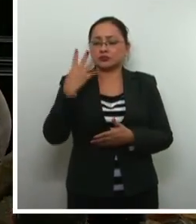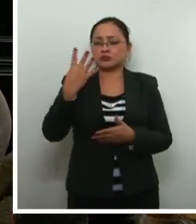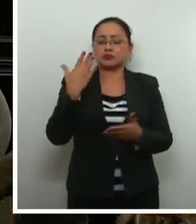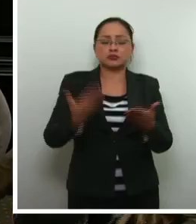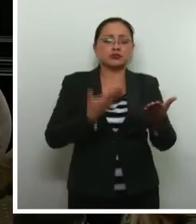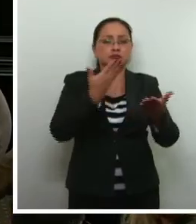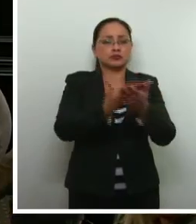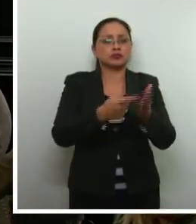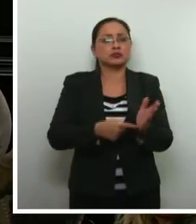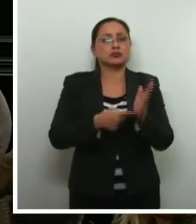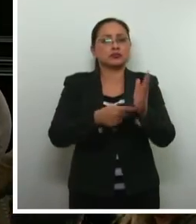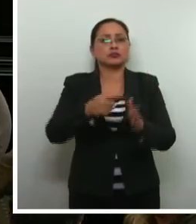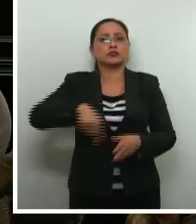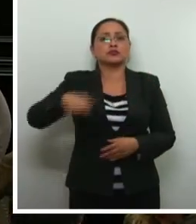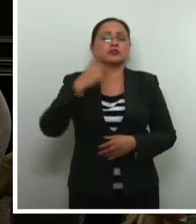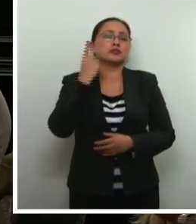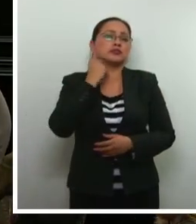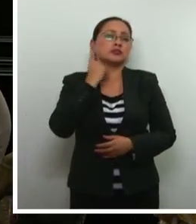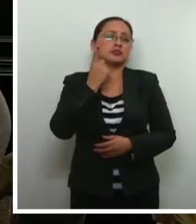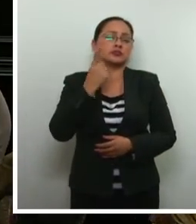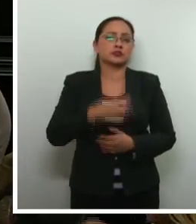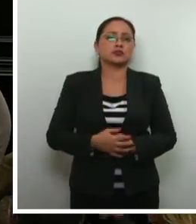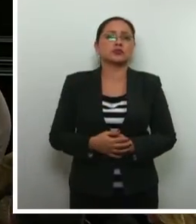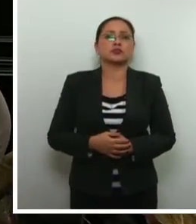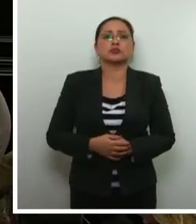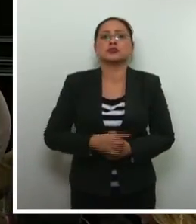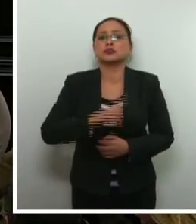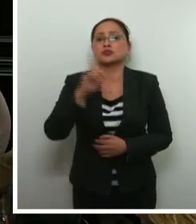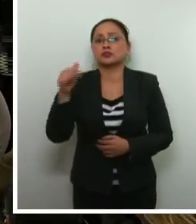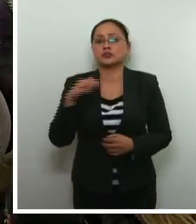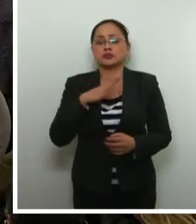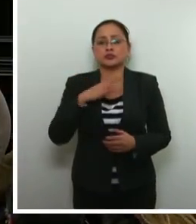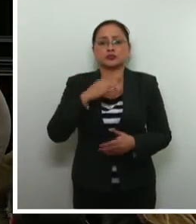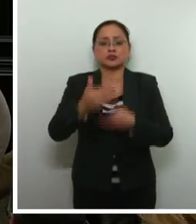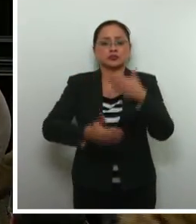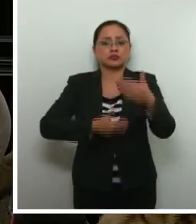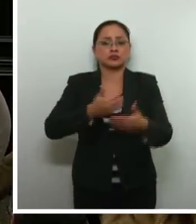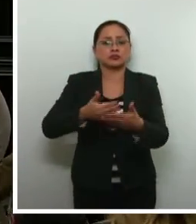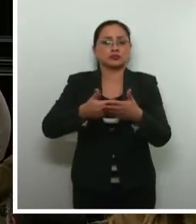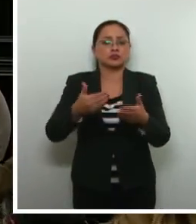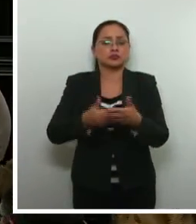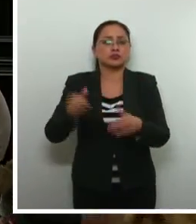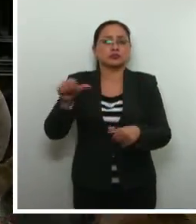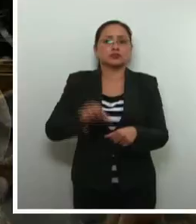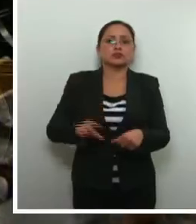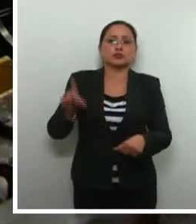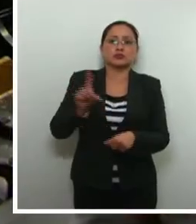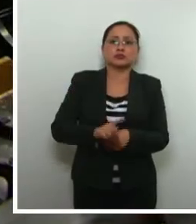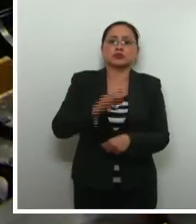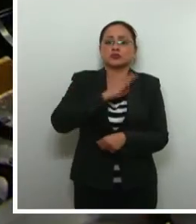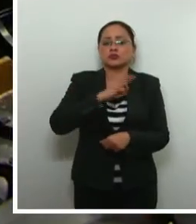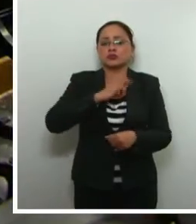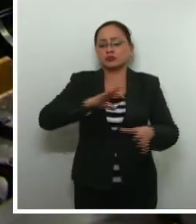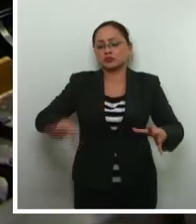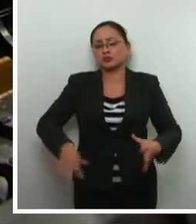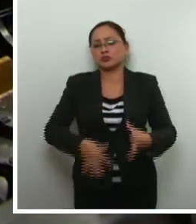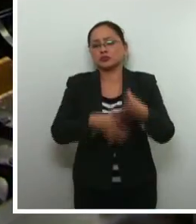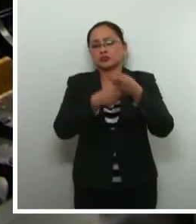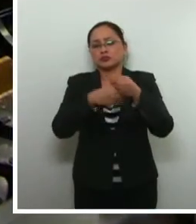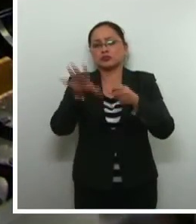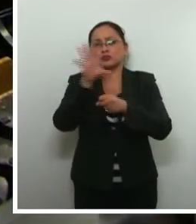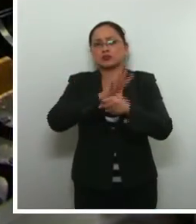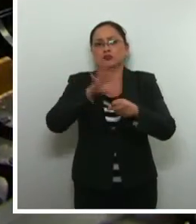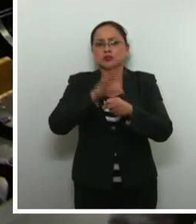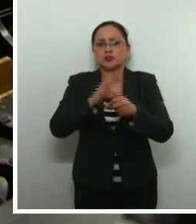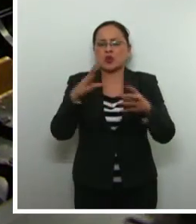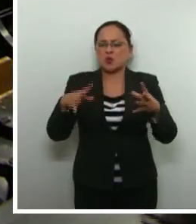parte de los legisladores que posteriormente a lo largo del día de hoy se pudieron aglutinar en una propuesta